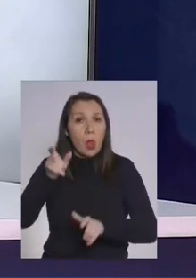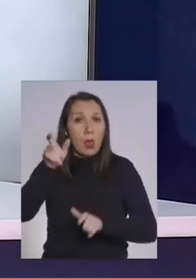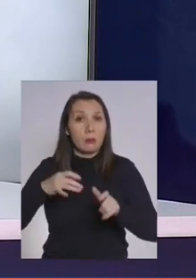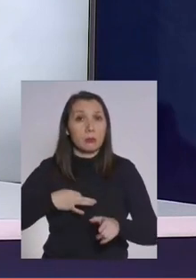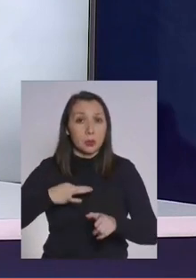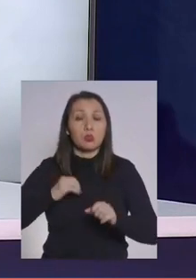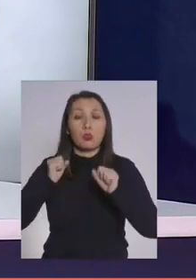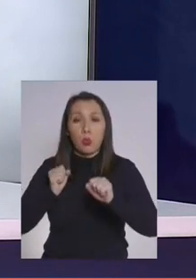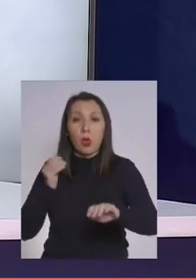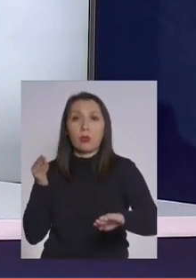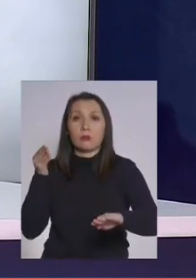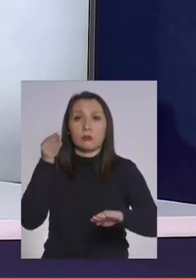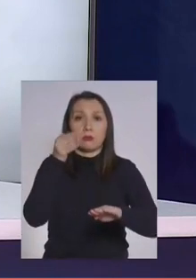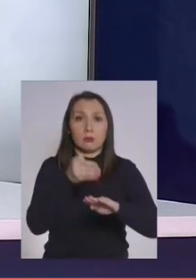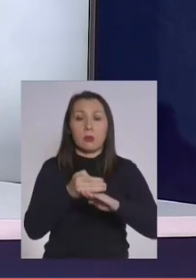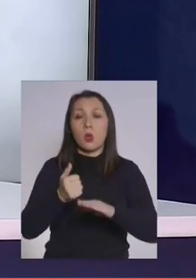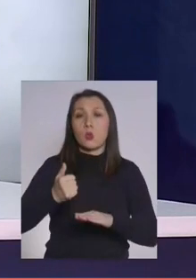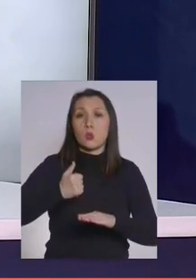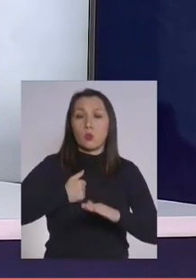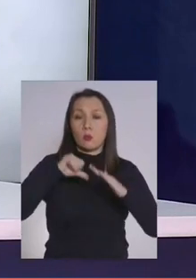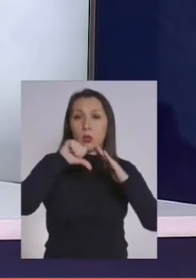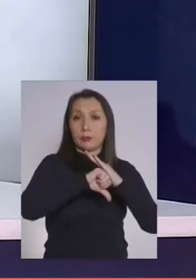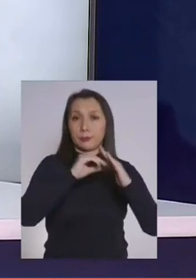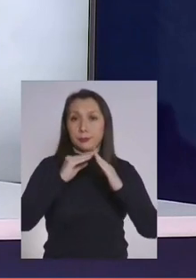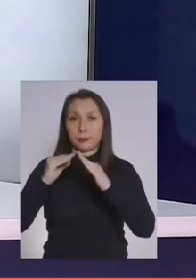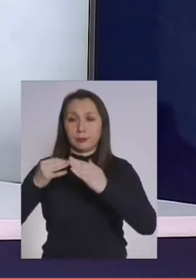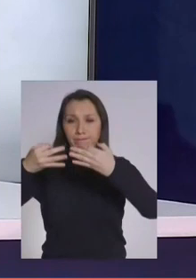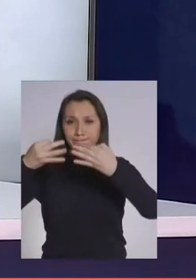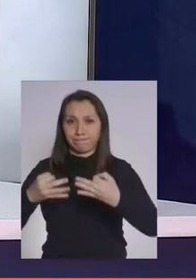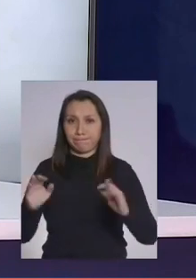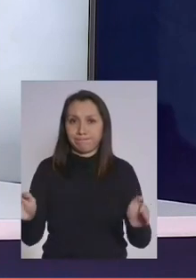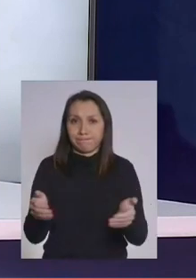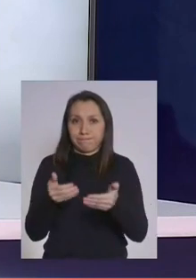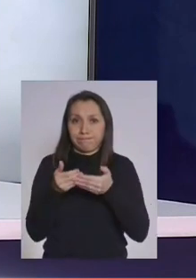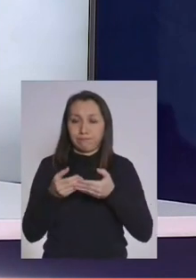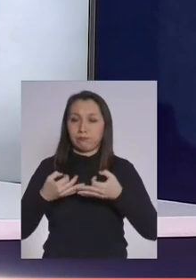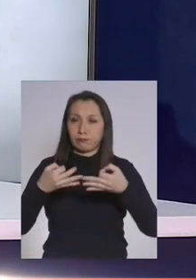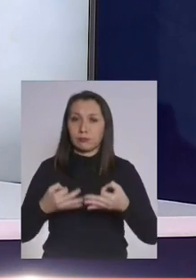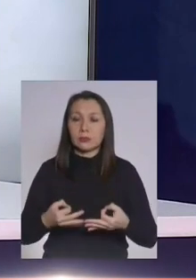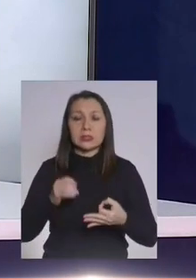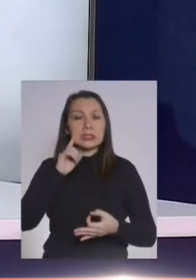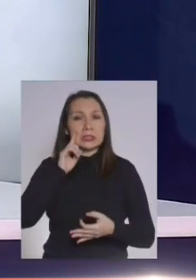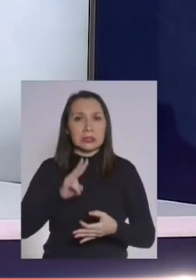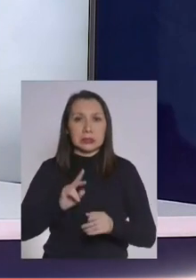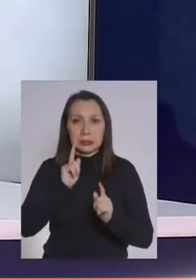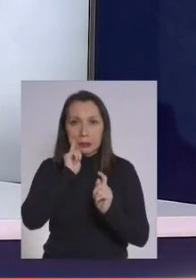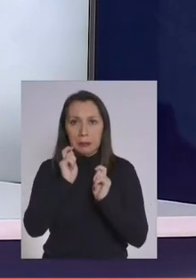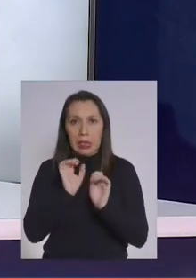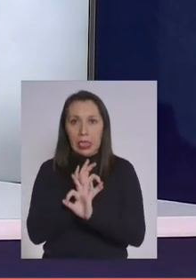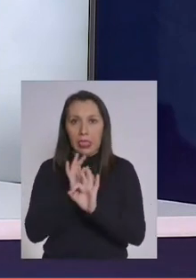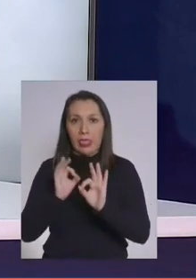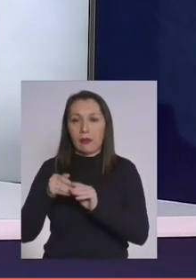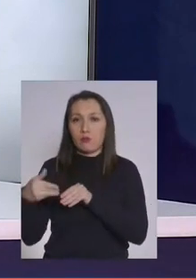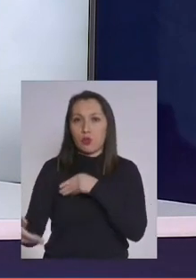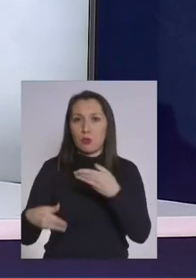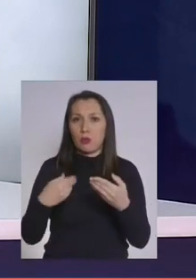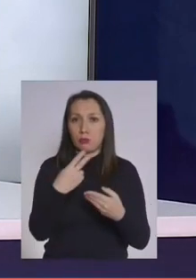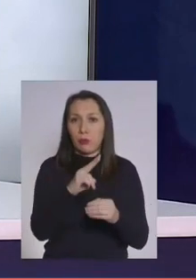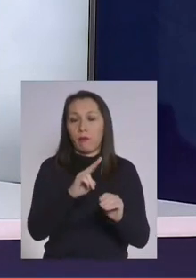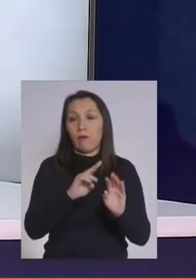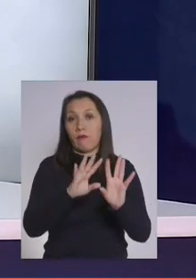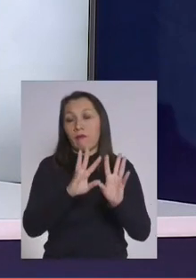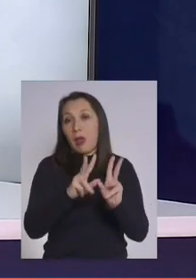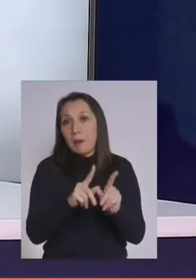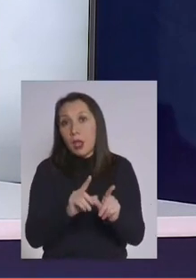ciudadano para poder realizar una cuarentena de forma efectiva sin poner en riesgo a su propia familia